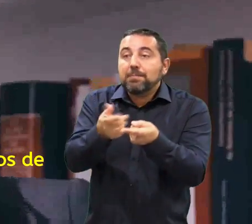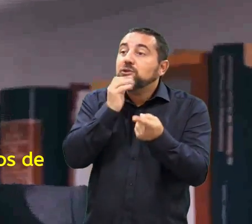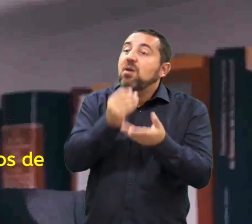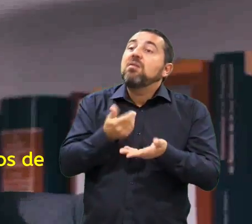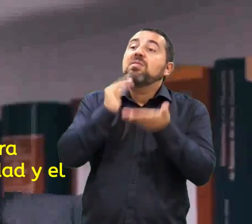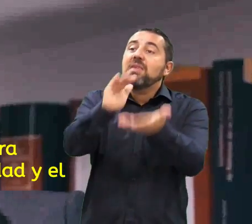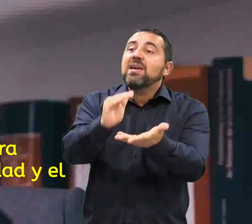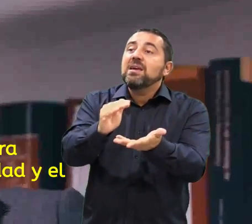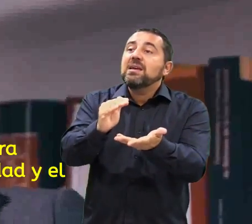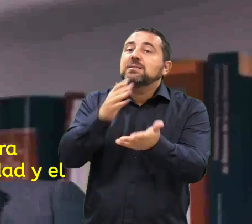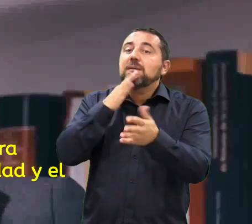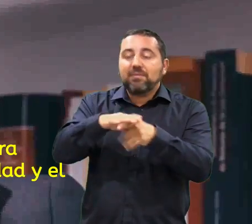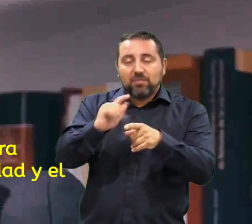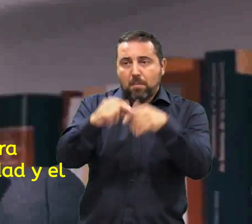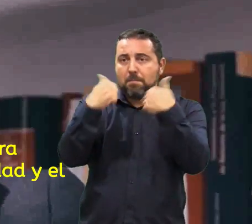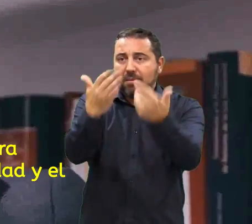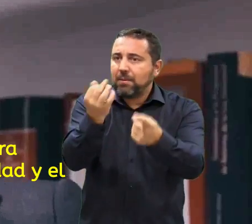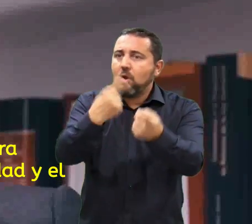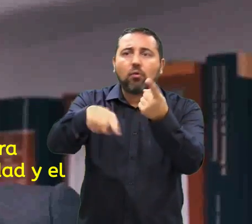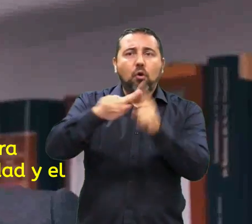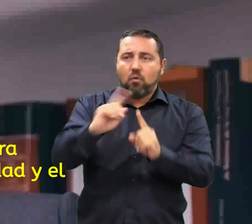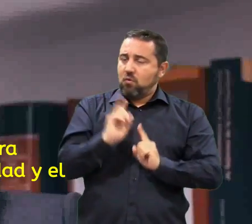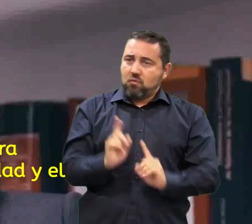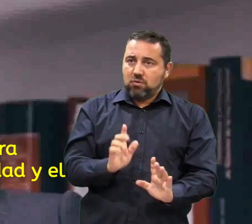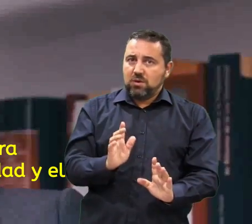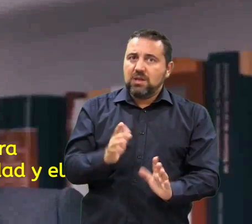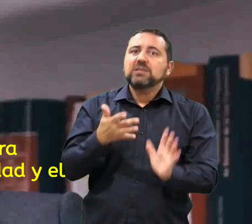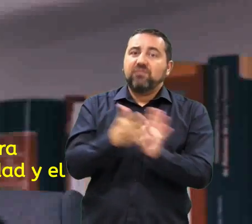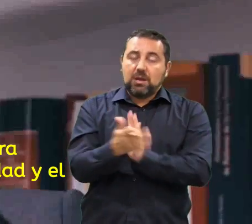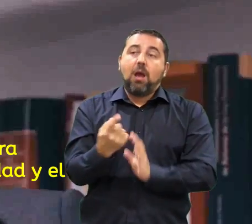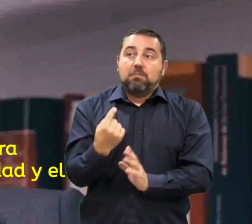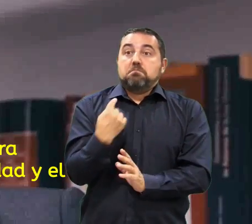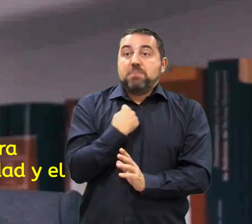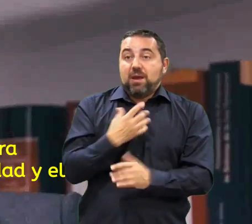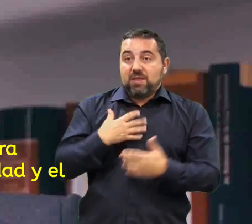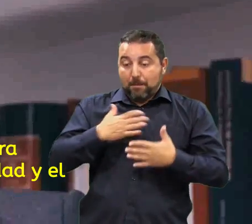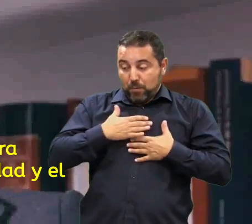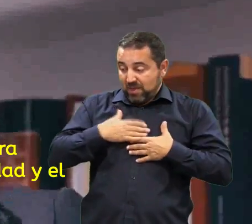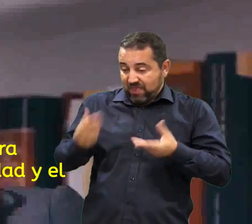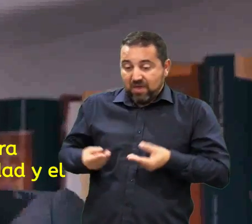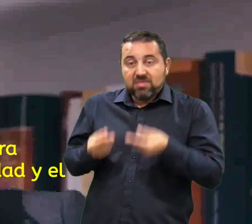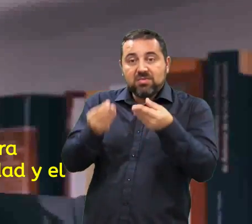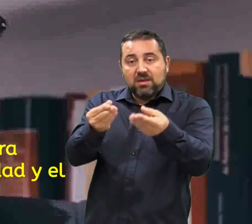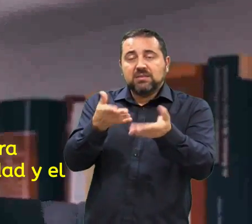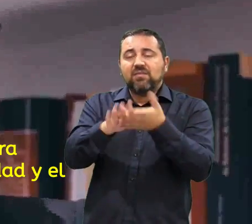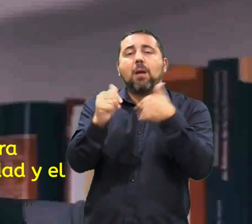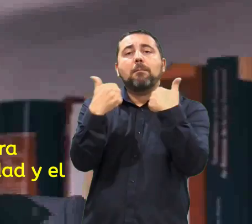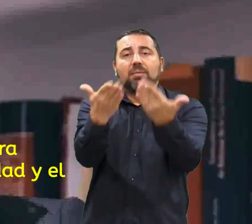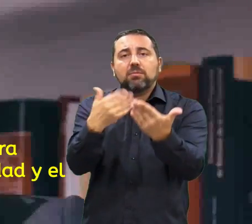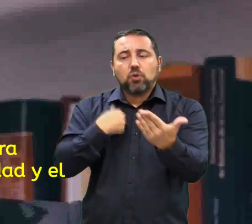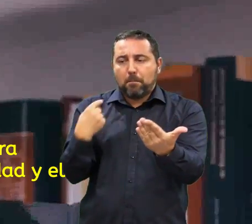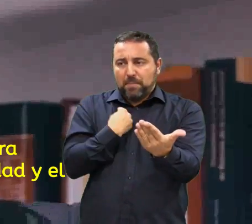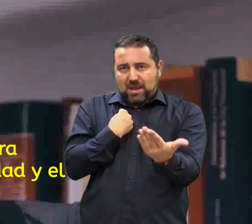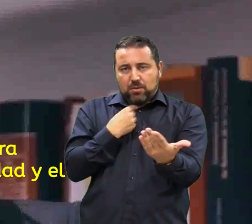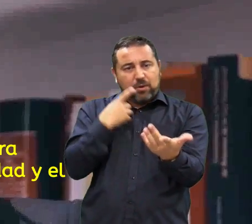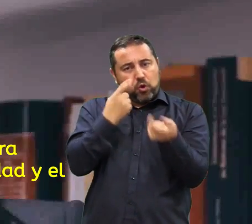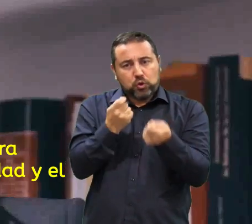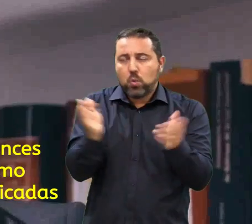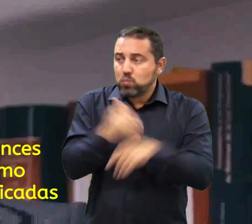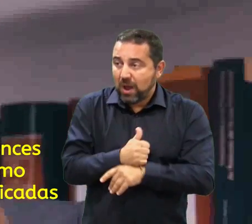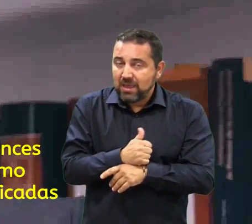una fundación, pero solo cuando los aportas de manera irreversible y perdiendo, por tanto, la propiedad y el control de